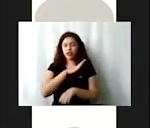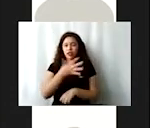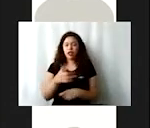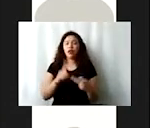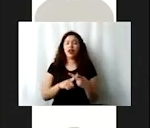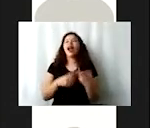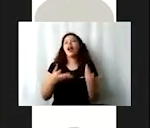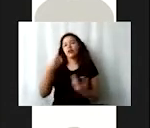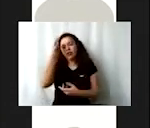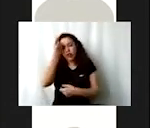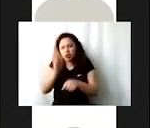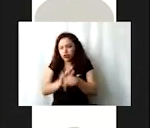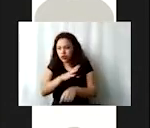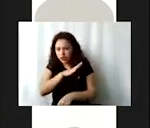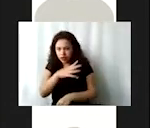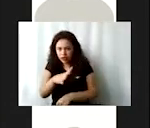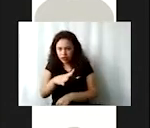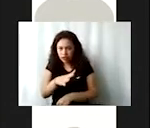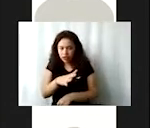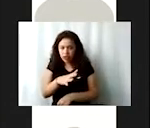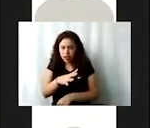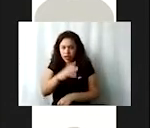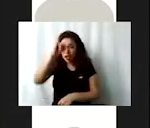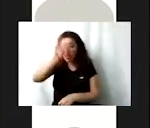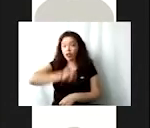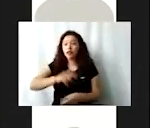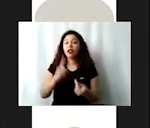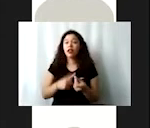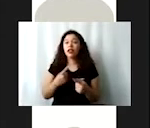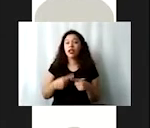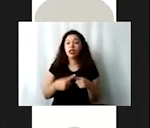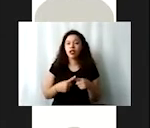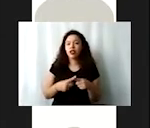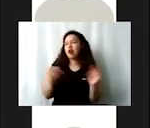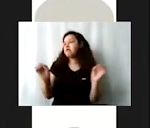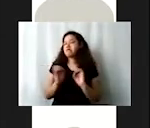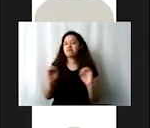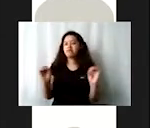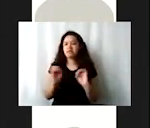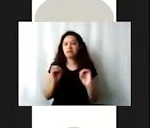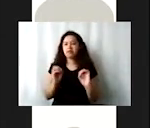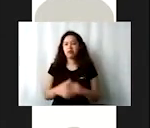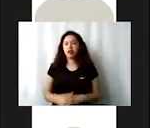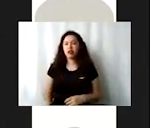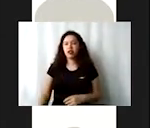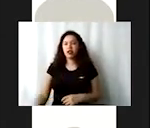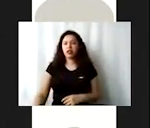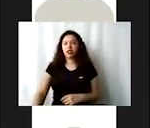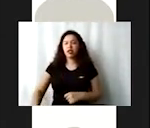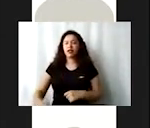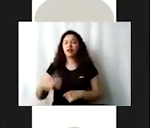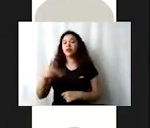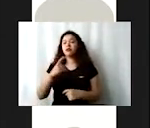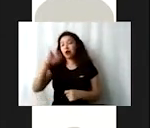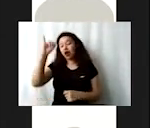general. ¿De quién depende? Pues de nadie. A reserva de que aquí quisieras tú poner a un superior a él en